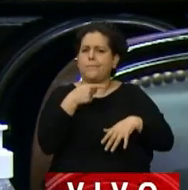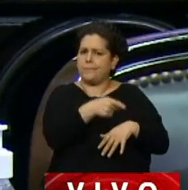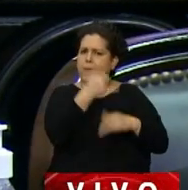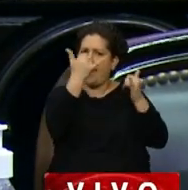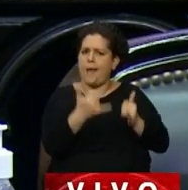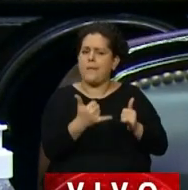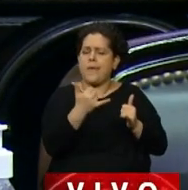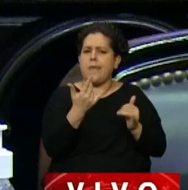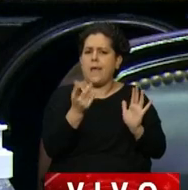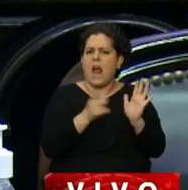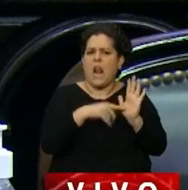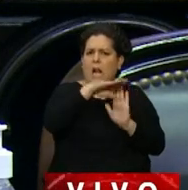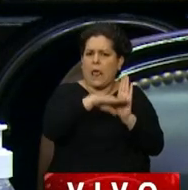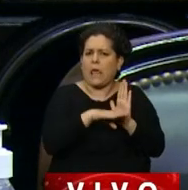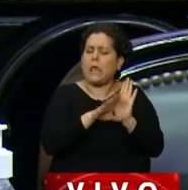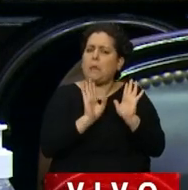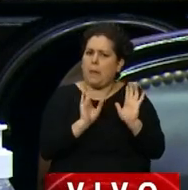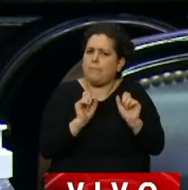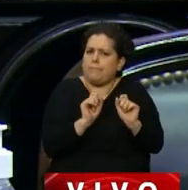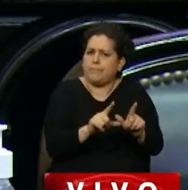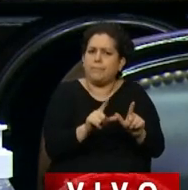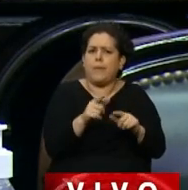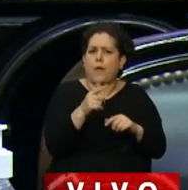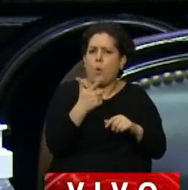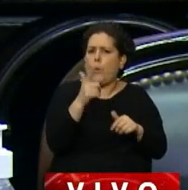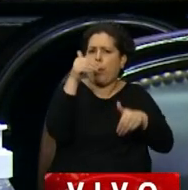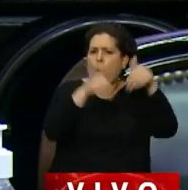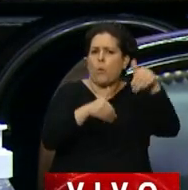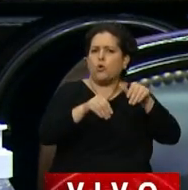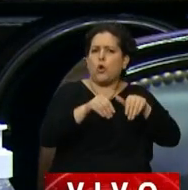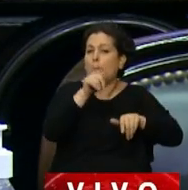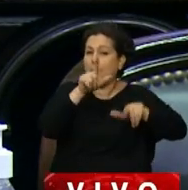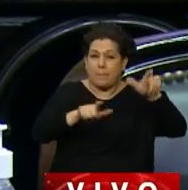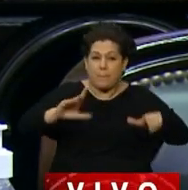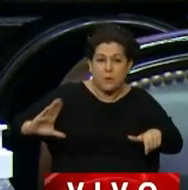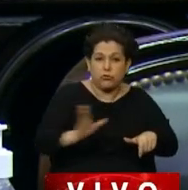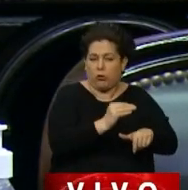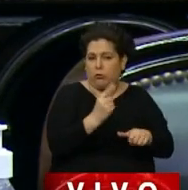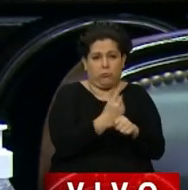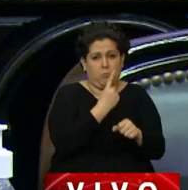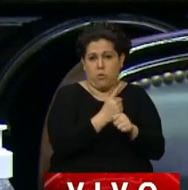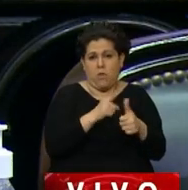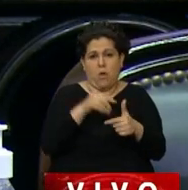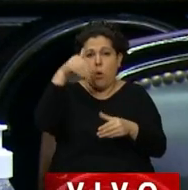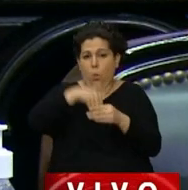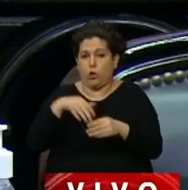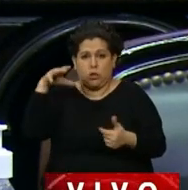existía un régimen conservador, no existía el voto universal, no existía el voto secreto.